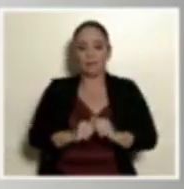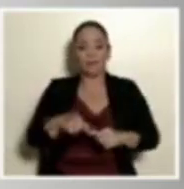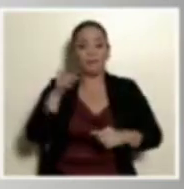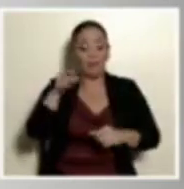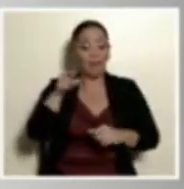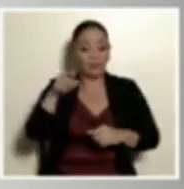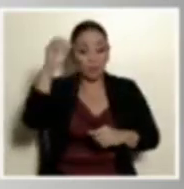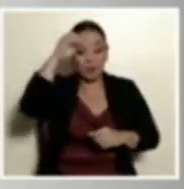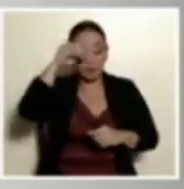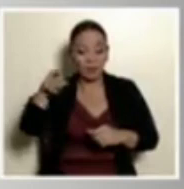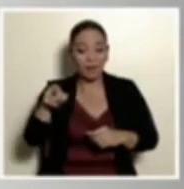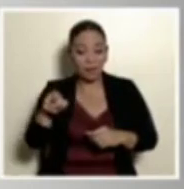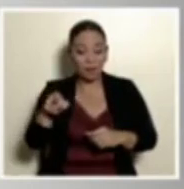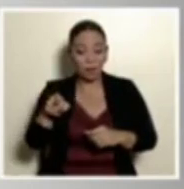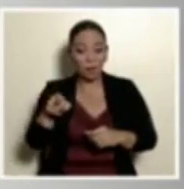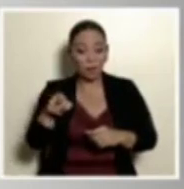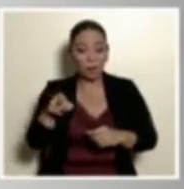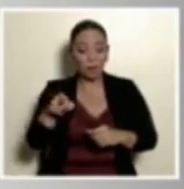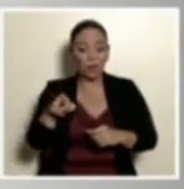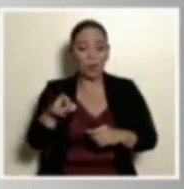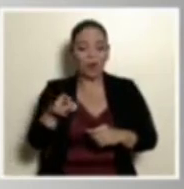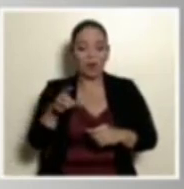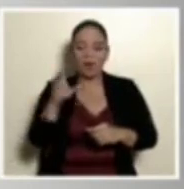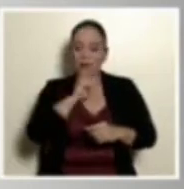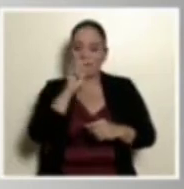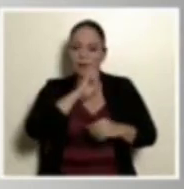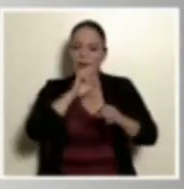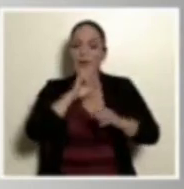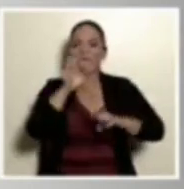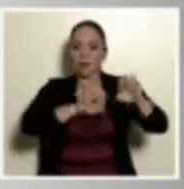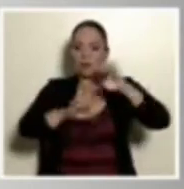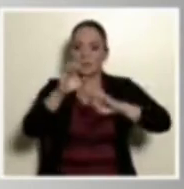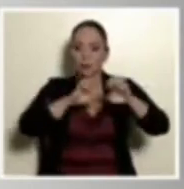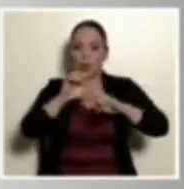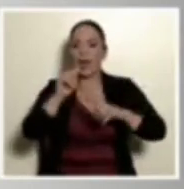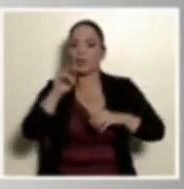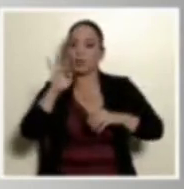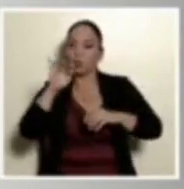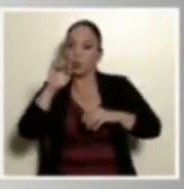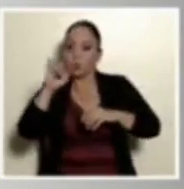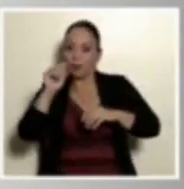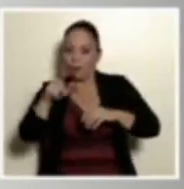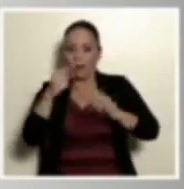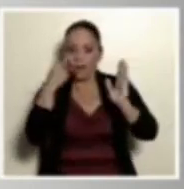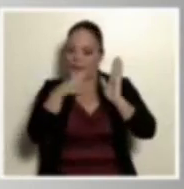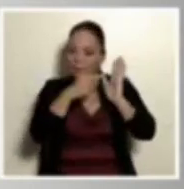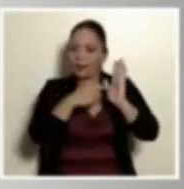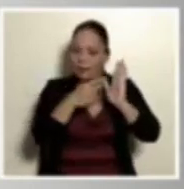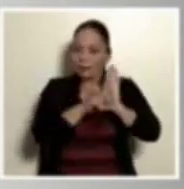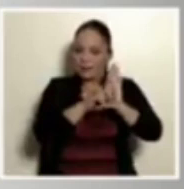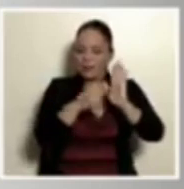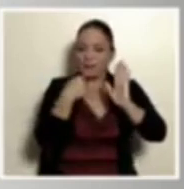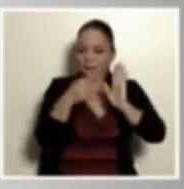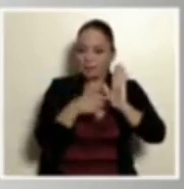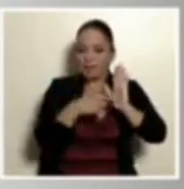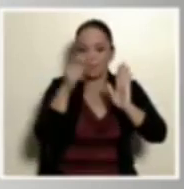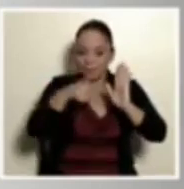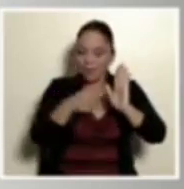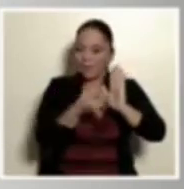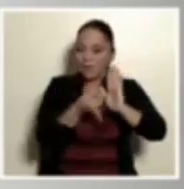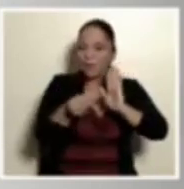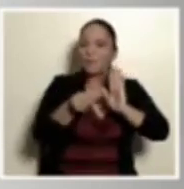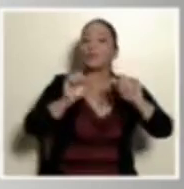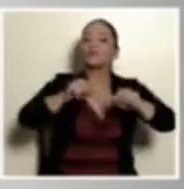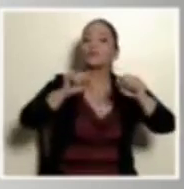financiero cuestionara la evaluación actuarial, que es por ley la que debe proyectar las posibilidades